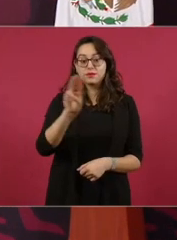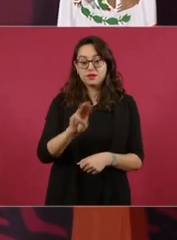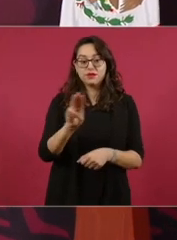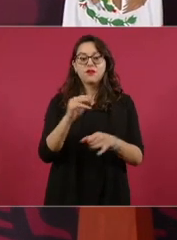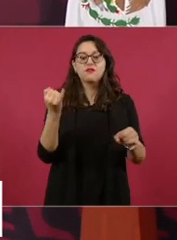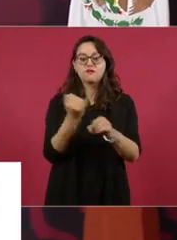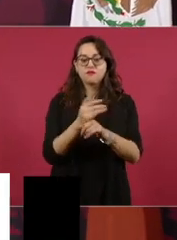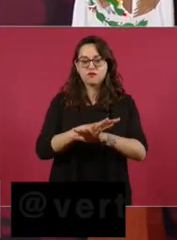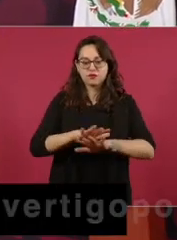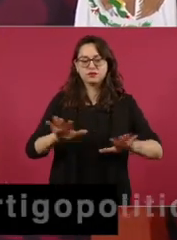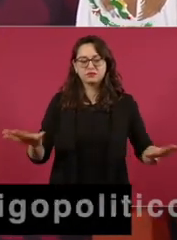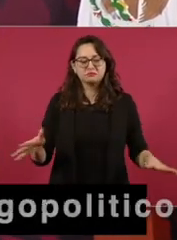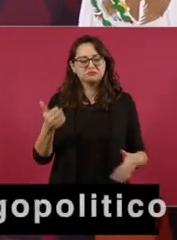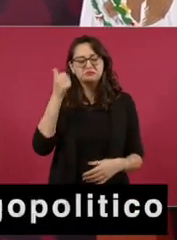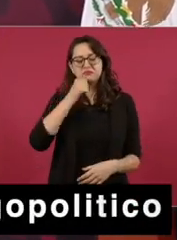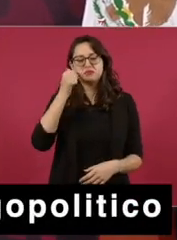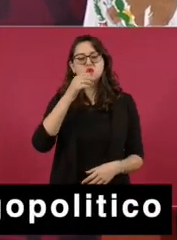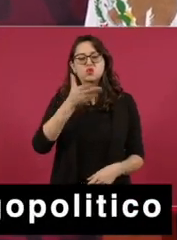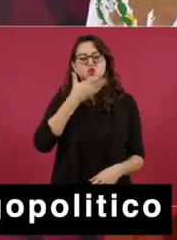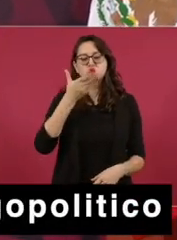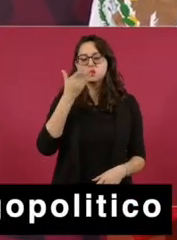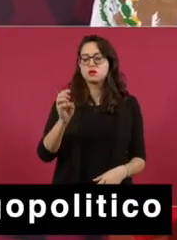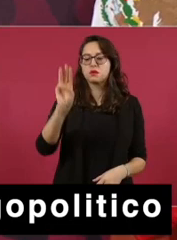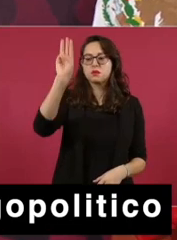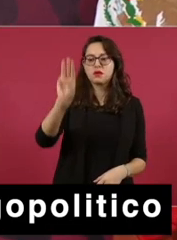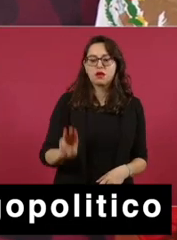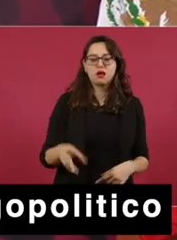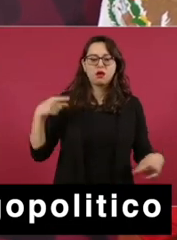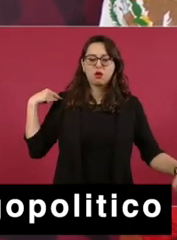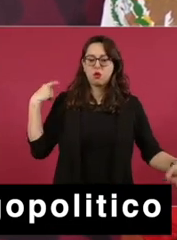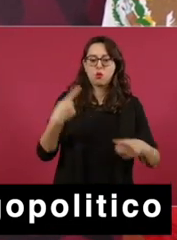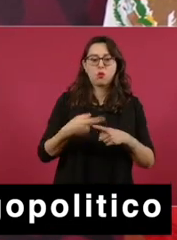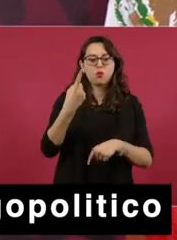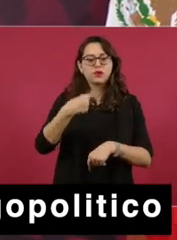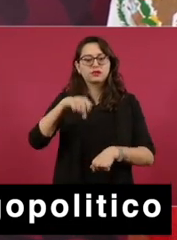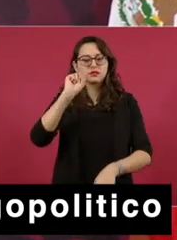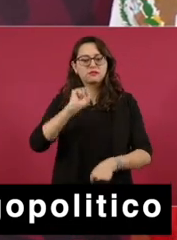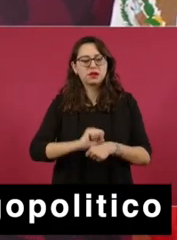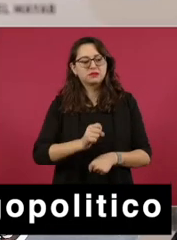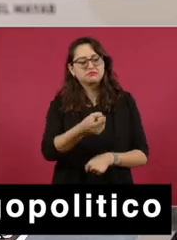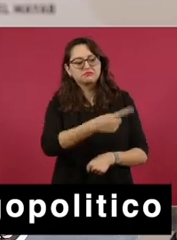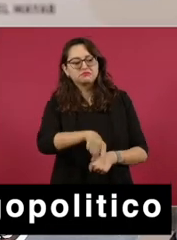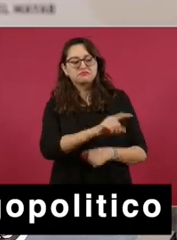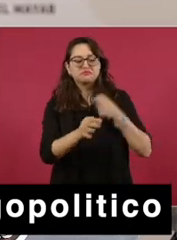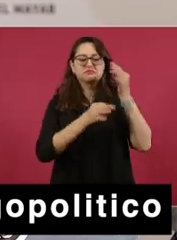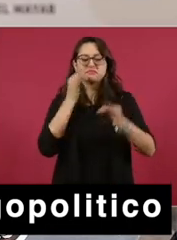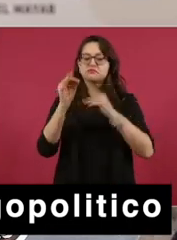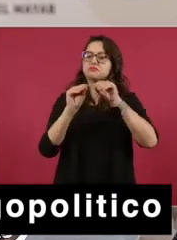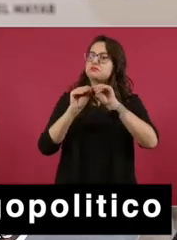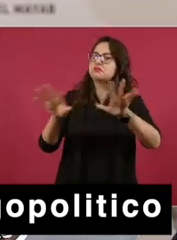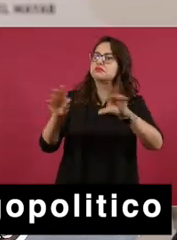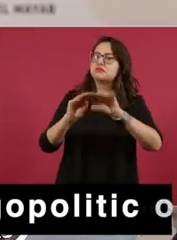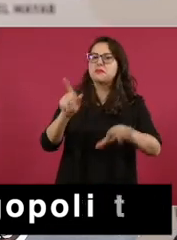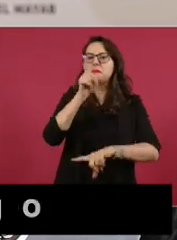El presidente Andrés Manuel López Obrador inicia los preparativos de la entrega-recepción de la presidencia. El mandatario indica que la Secretaría de la Función